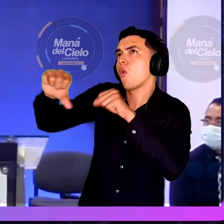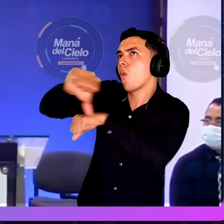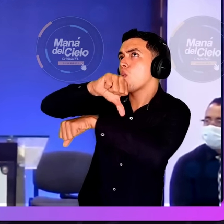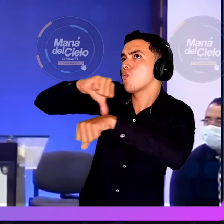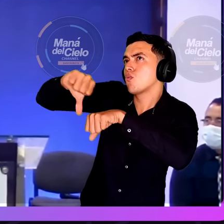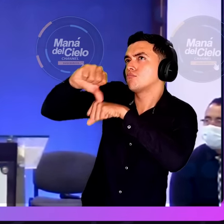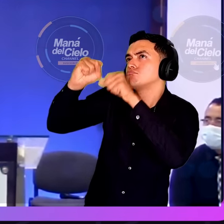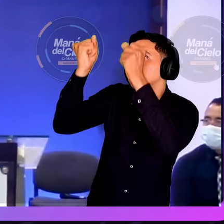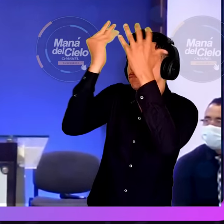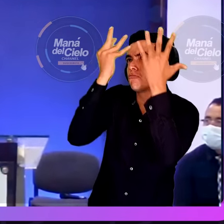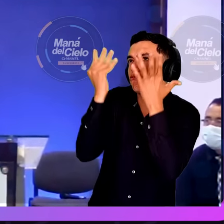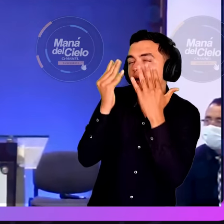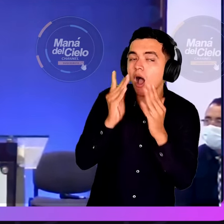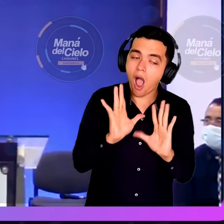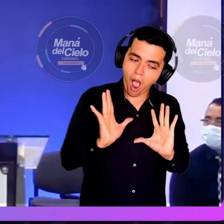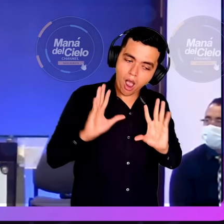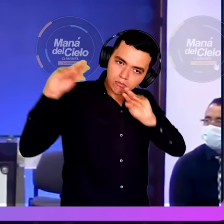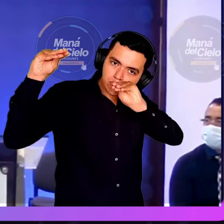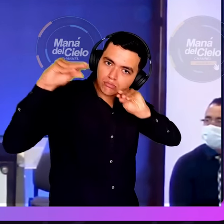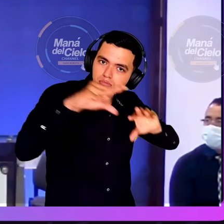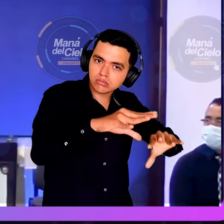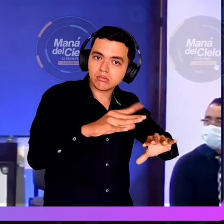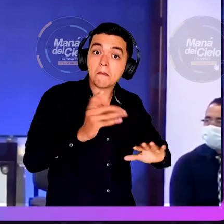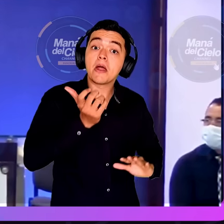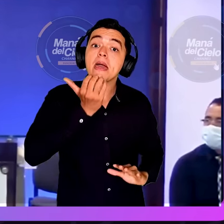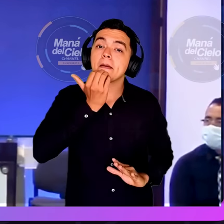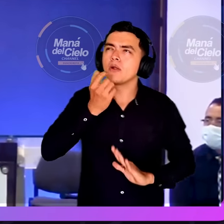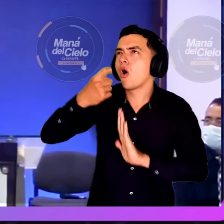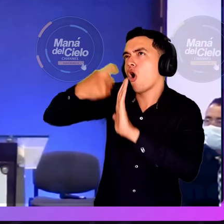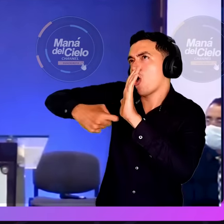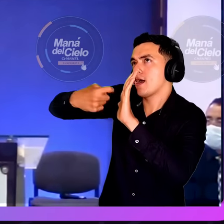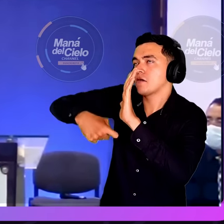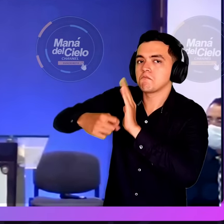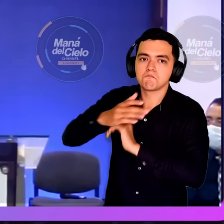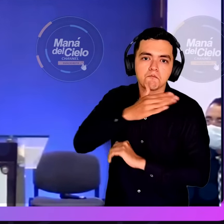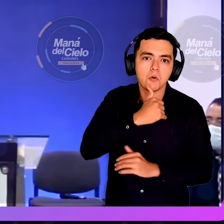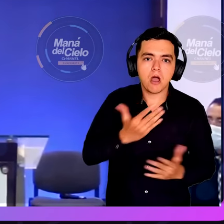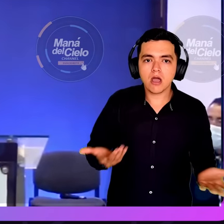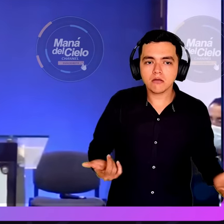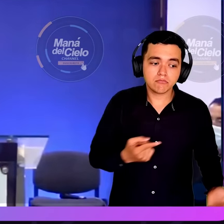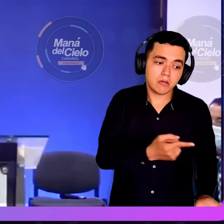palabra. Pero nunca revisó su carácter. Escuche.